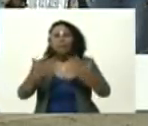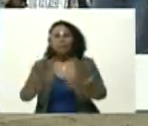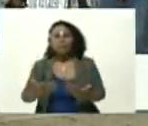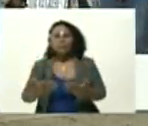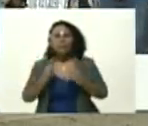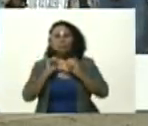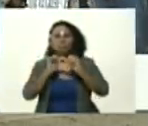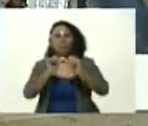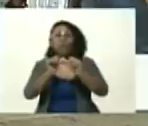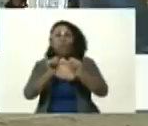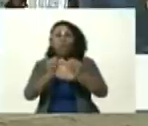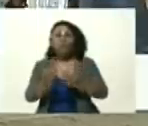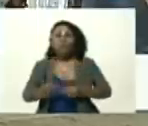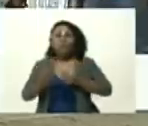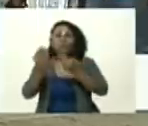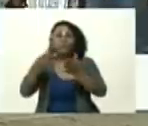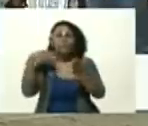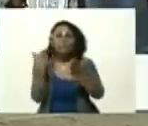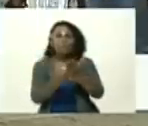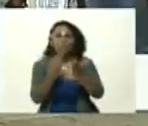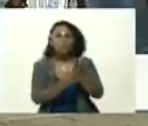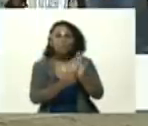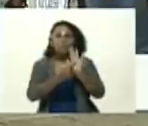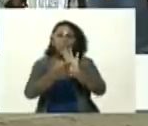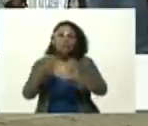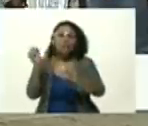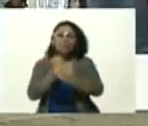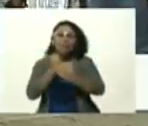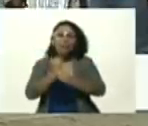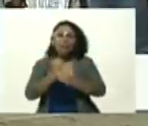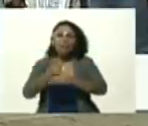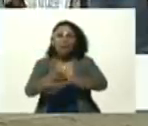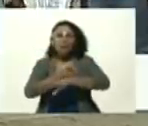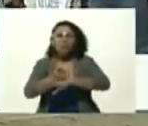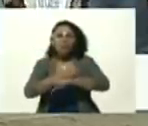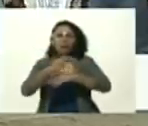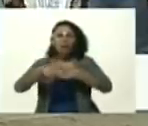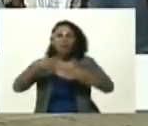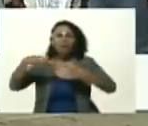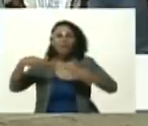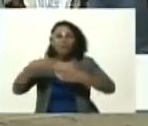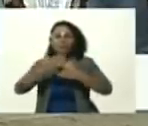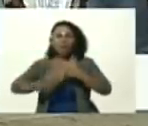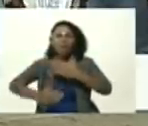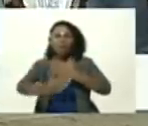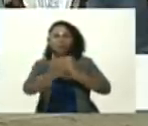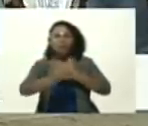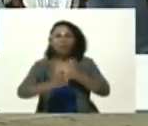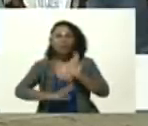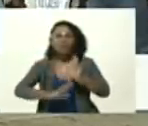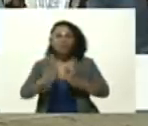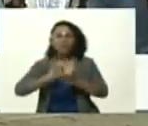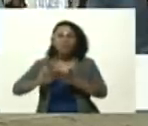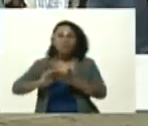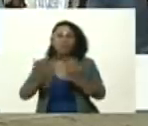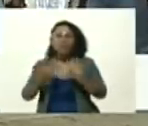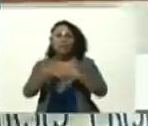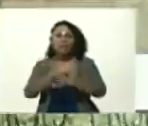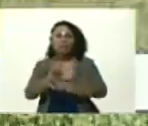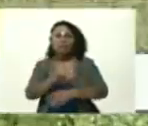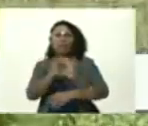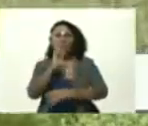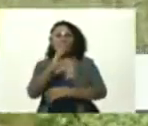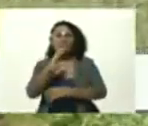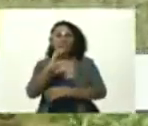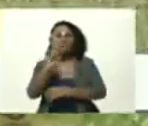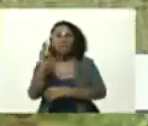sigue dando testimonio de las obras del gobierno de la revolución en el avance de la recuperación integral de la Universidad Central de Venezuela